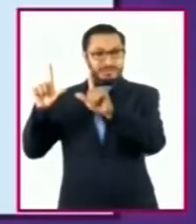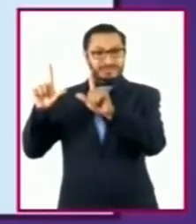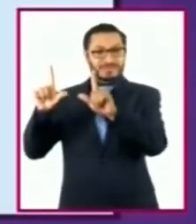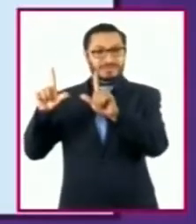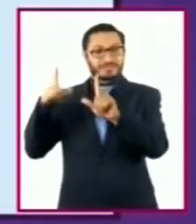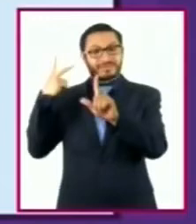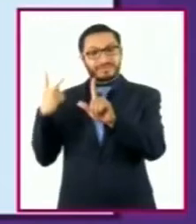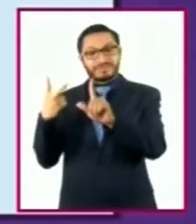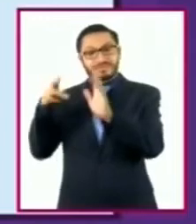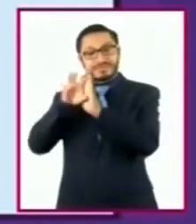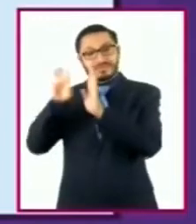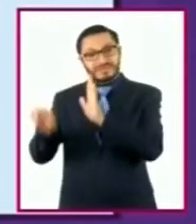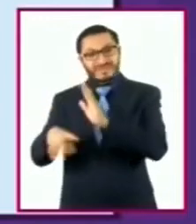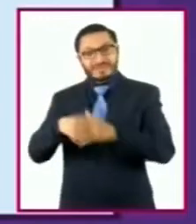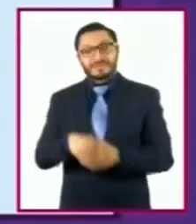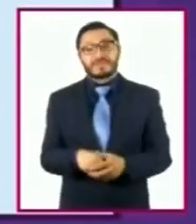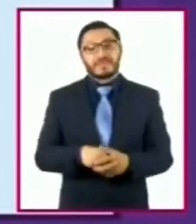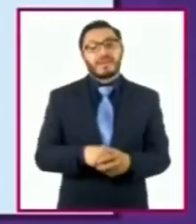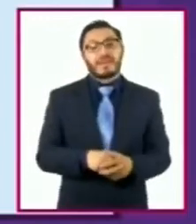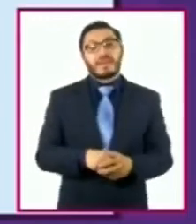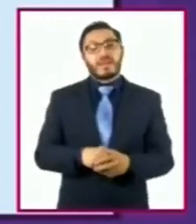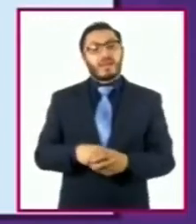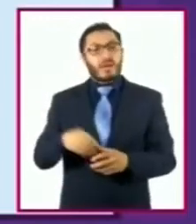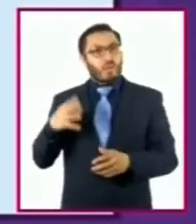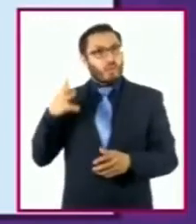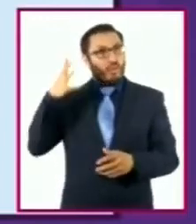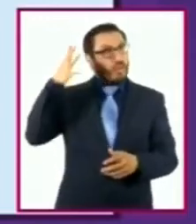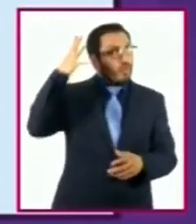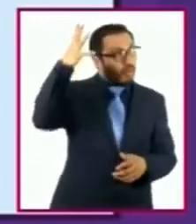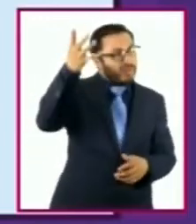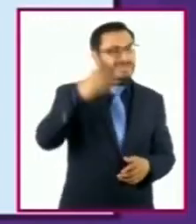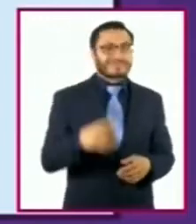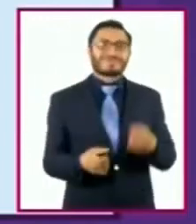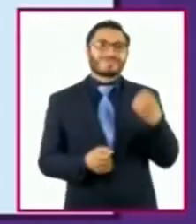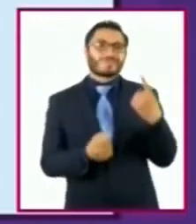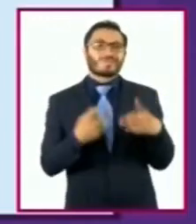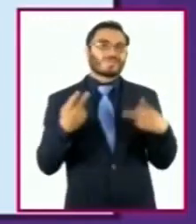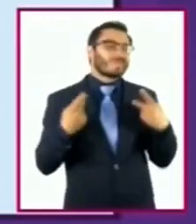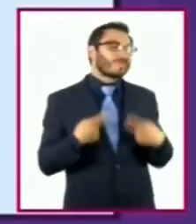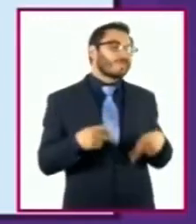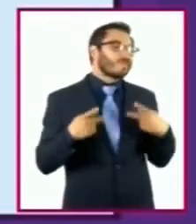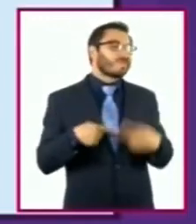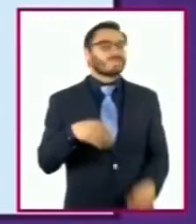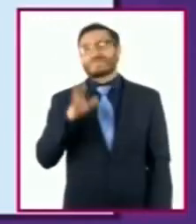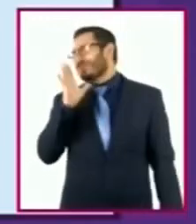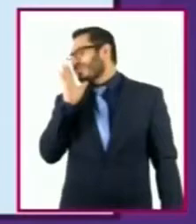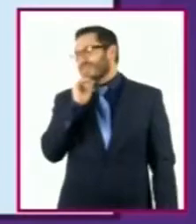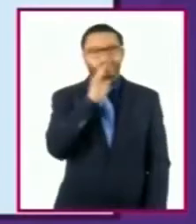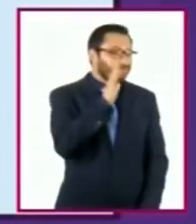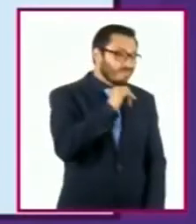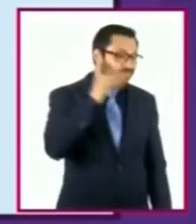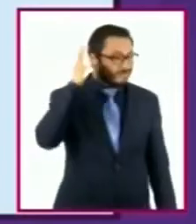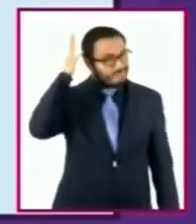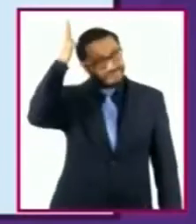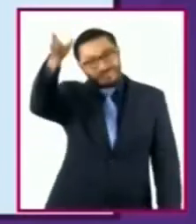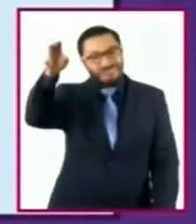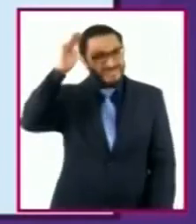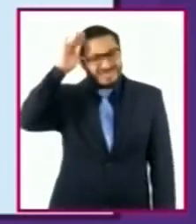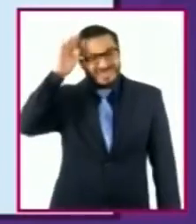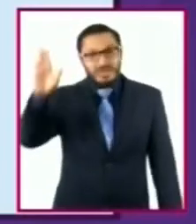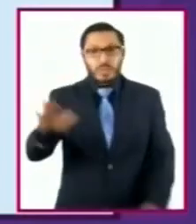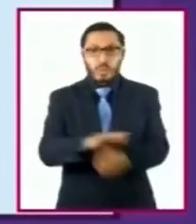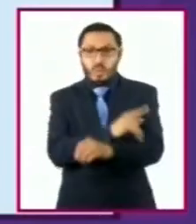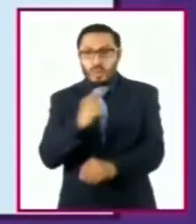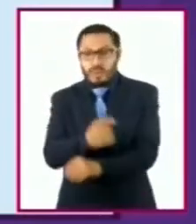con respecto a la mirada hacia el futuro. Hay personas que no pueden pensar en el futuro porque no creen en ellas